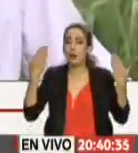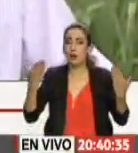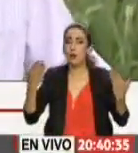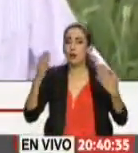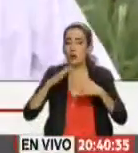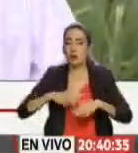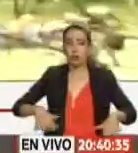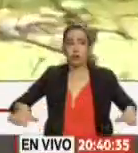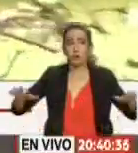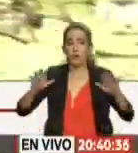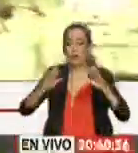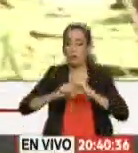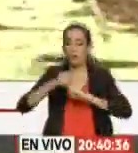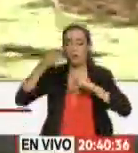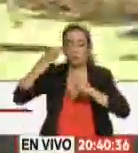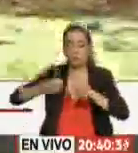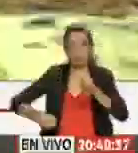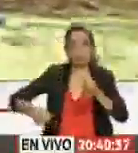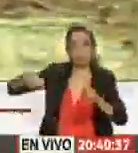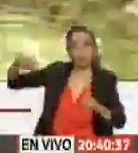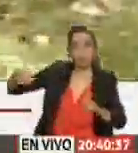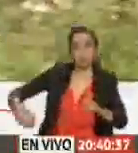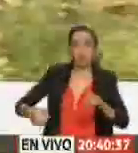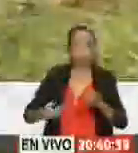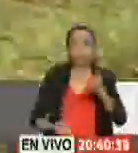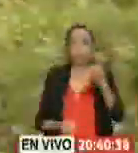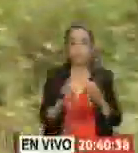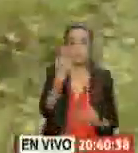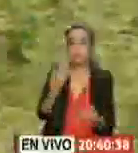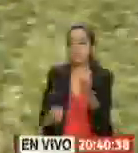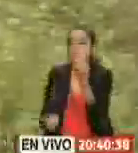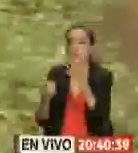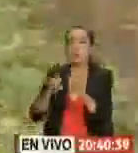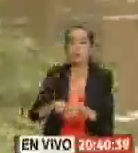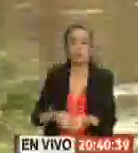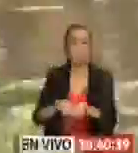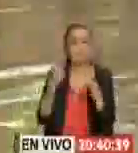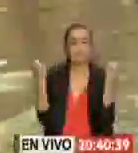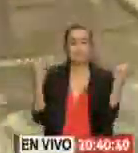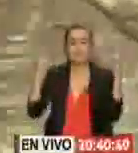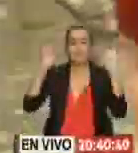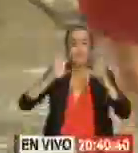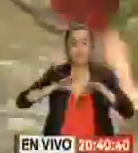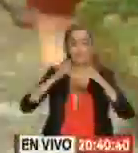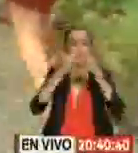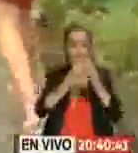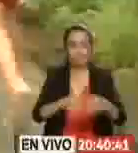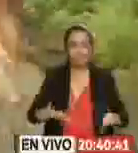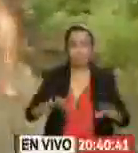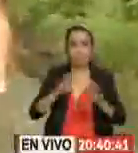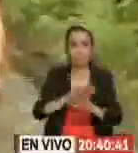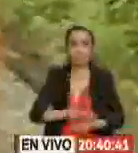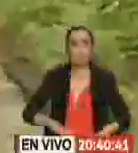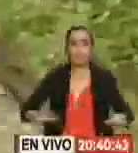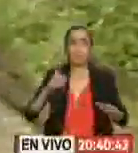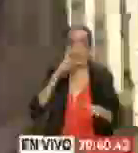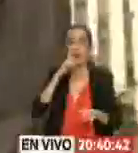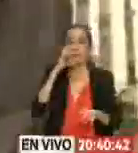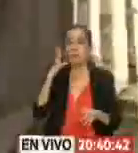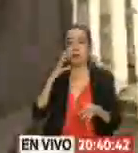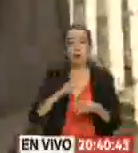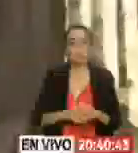con bomba. Las cosechas se han perdido y por ahora se dedican a la distribución de pan de casa en